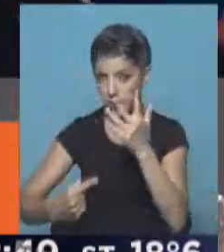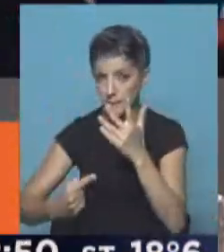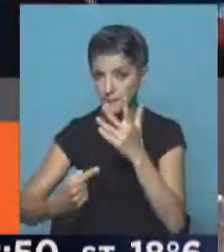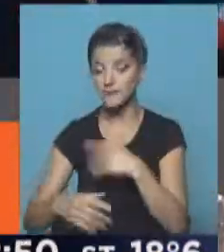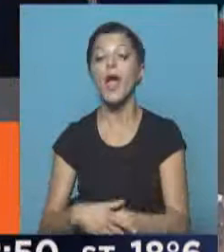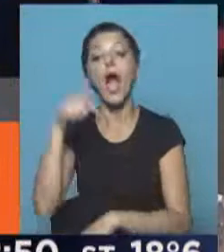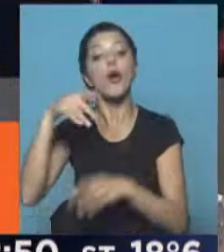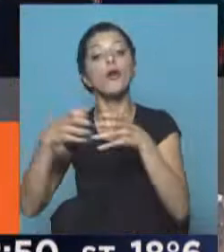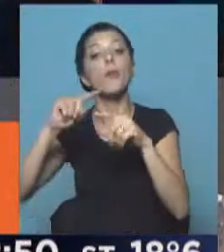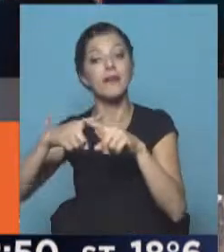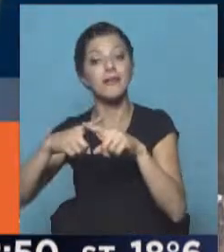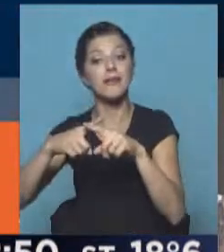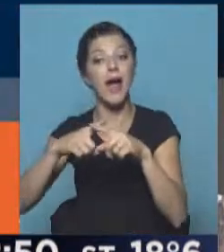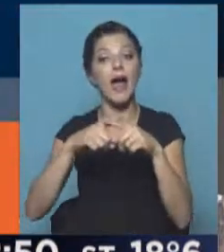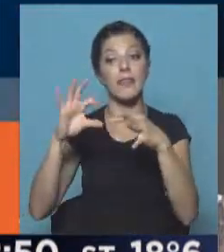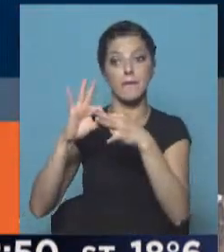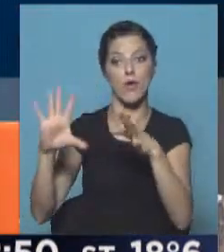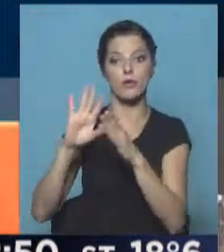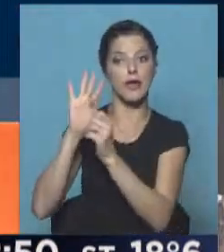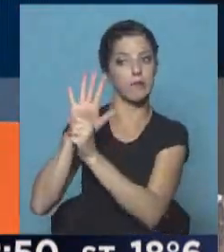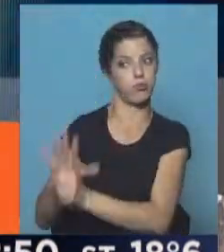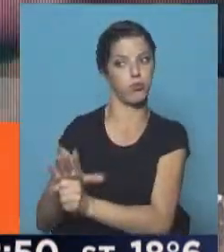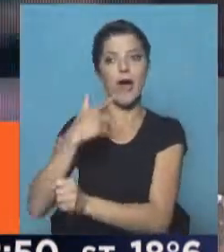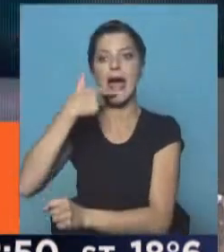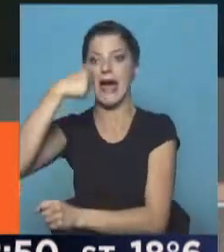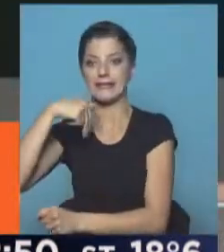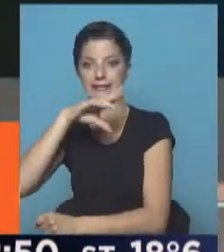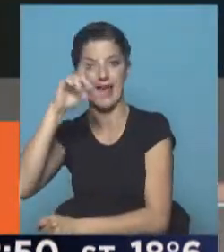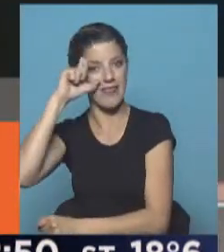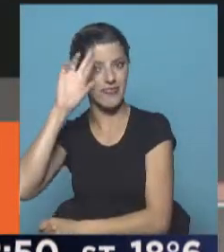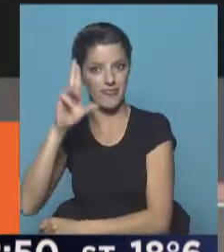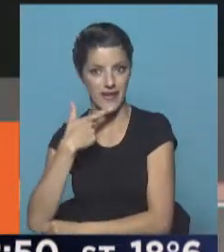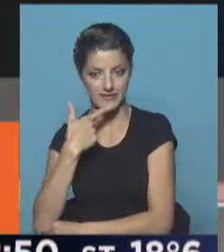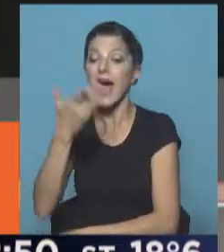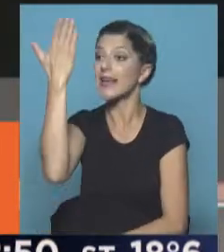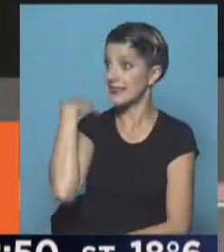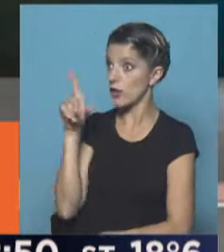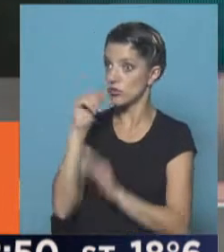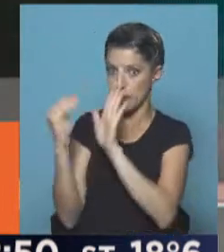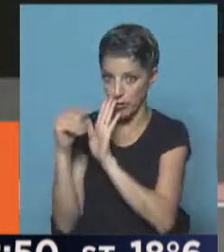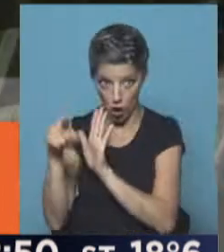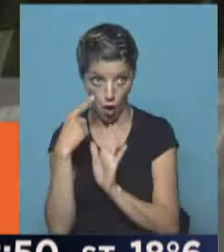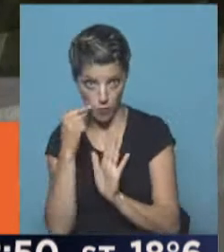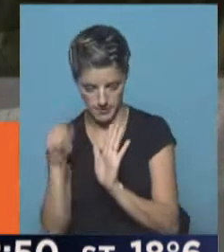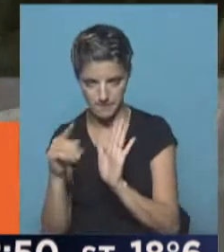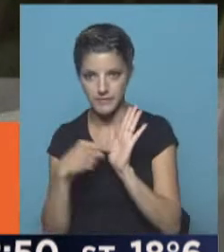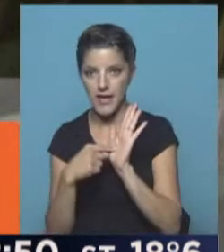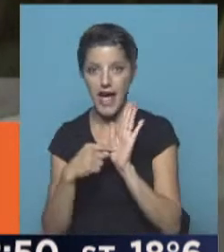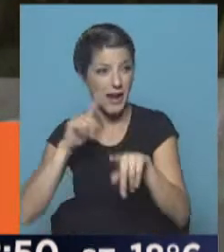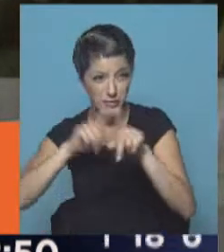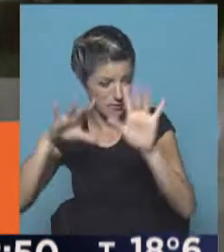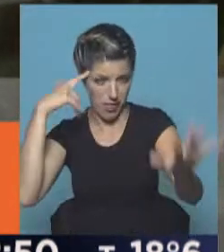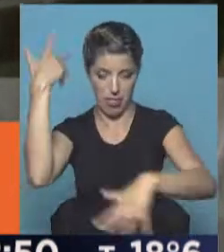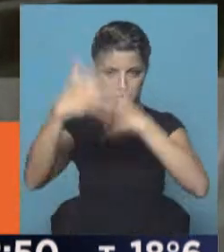Partido Demócrata lo bloqueó por todos los medios posibles, digamos, ¿no? ¿Sabés lo que tuiteó ayer Bernie Sanders? tuiteó lo siguiente en el medio de todo